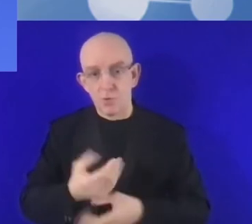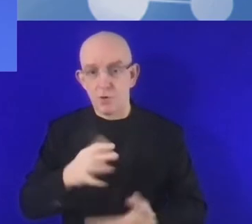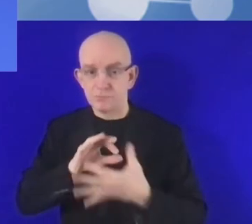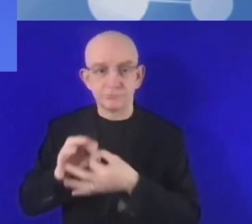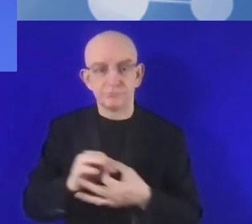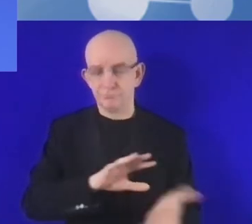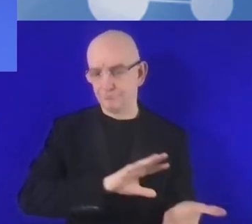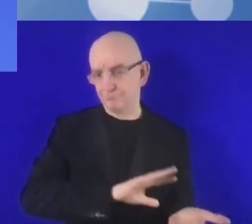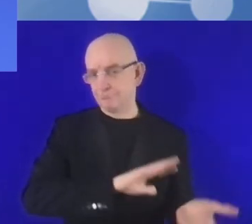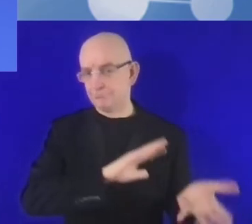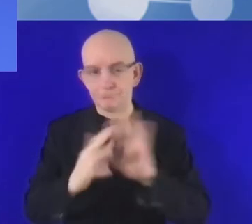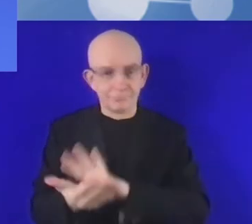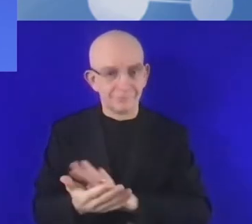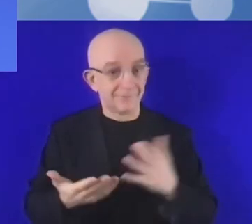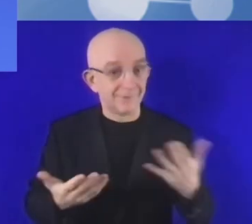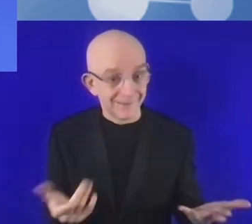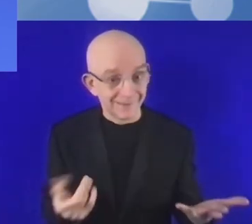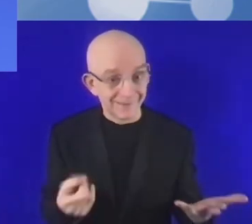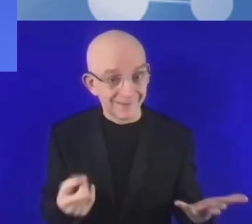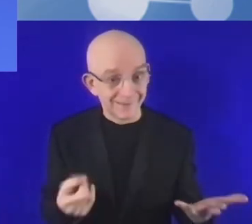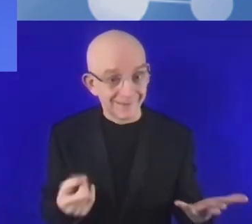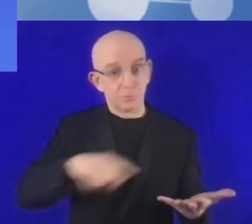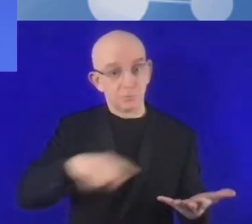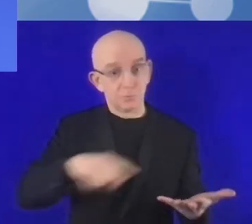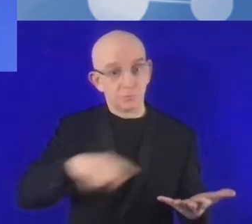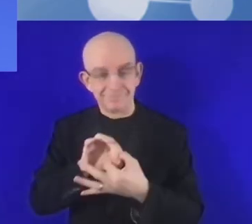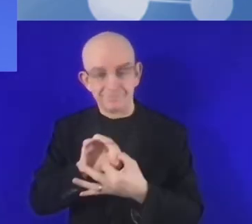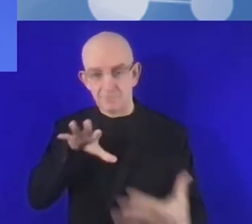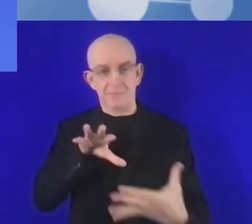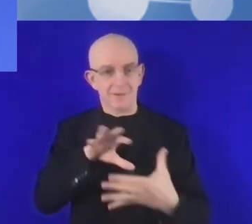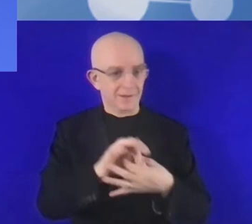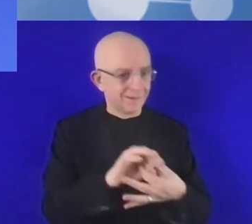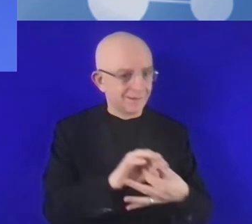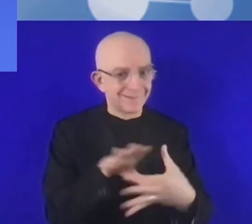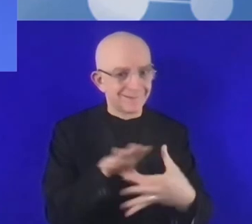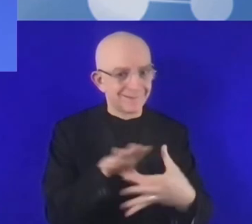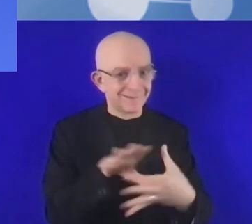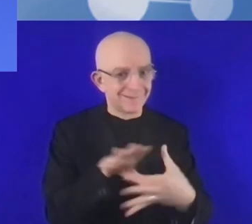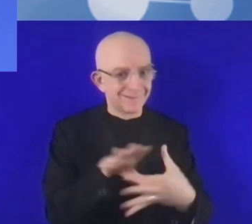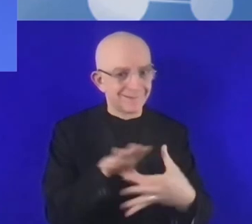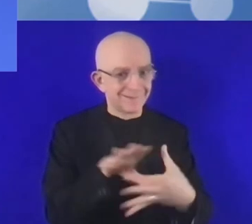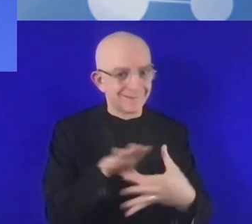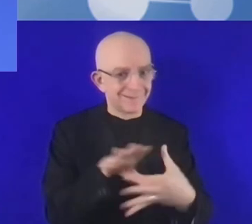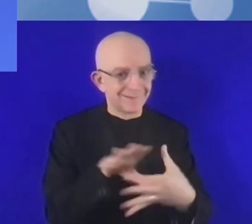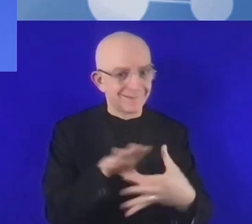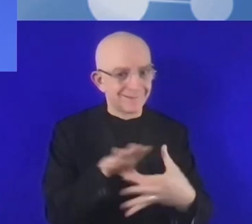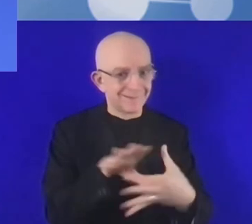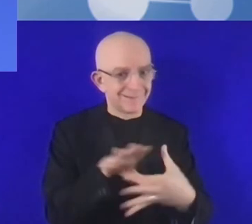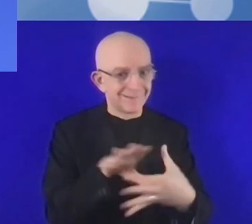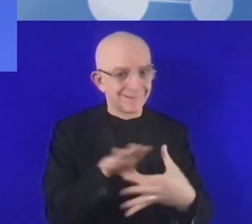La pandemia ha influido en las formas que vivimos, cómo trabajamos, cómo entramos en, cómo